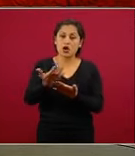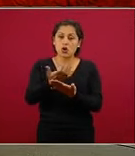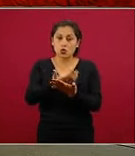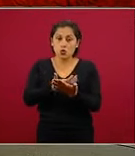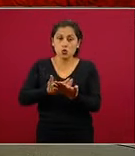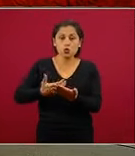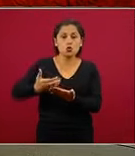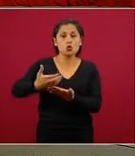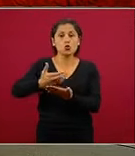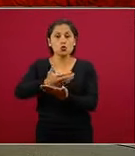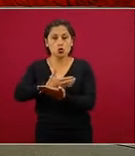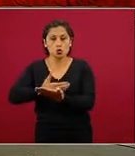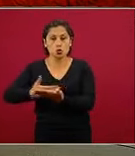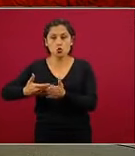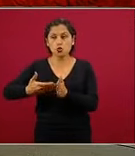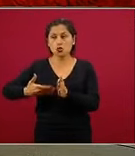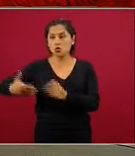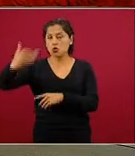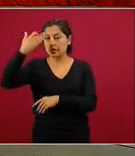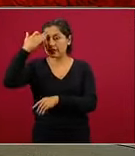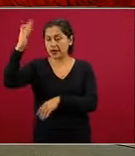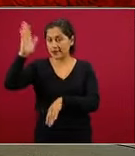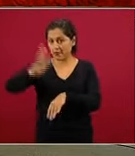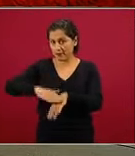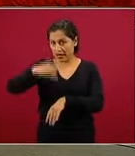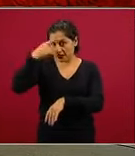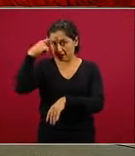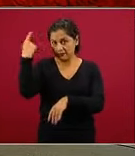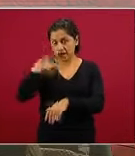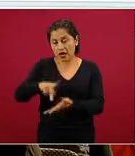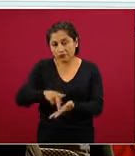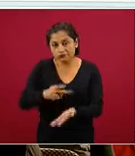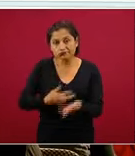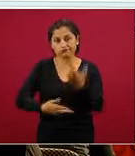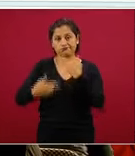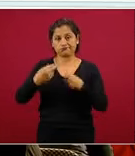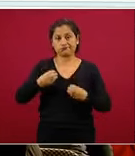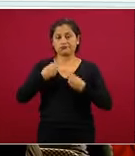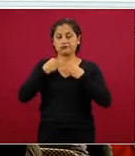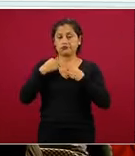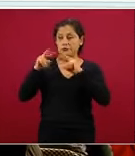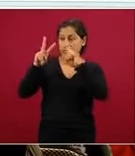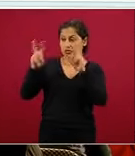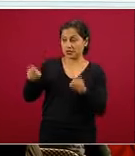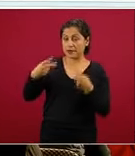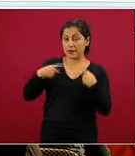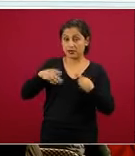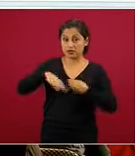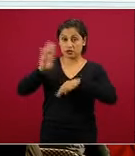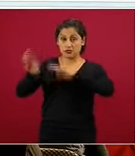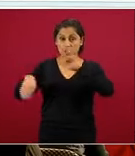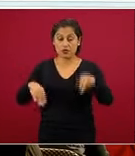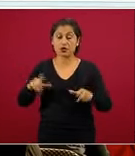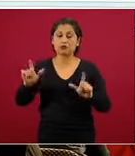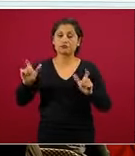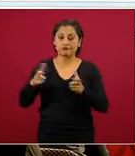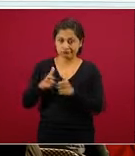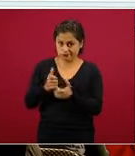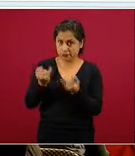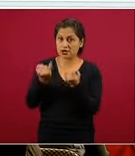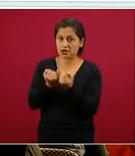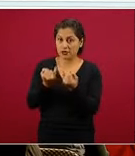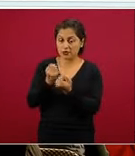médico prolongado para rehabilitación. La mortalidad también va reduciendo y estos son los indicadores positivos